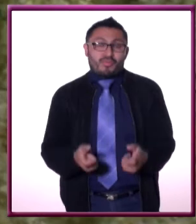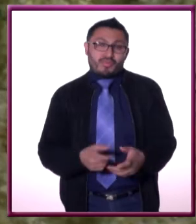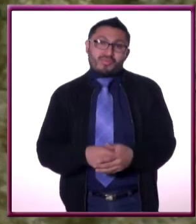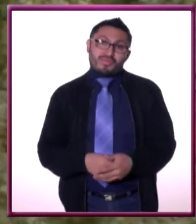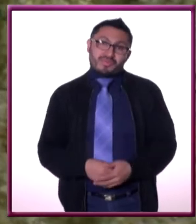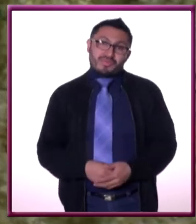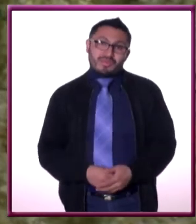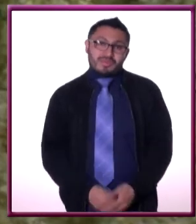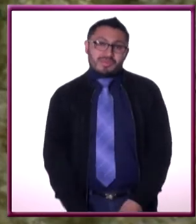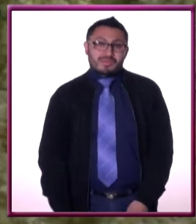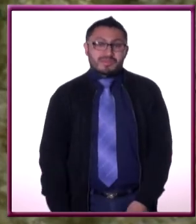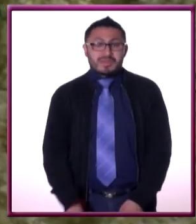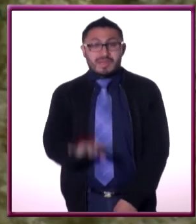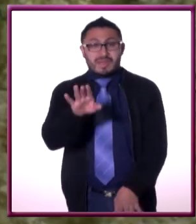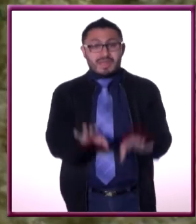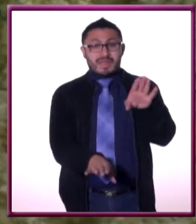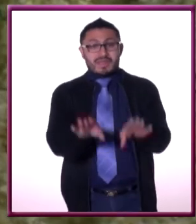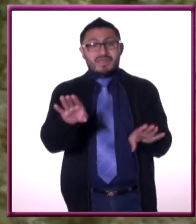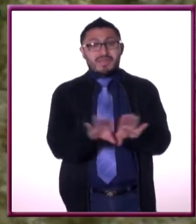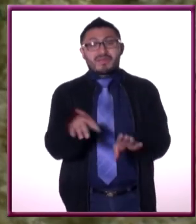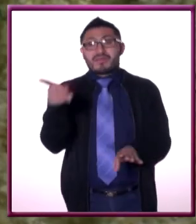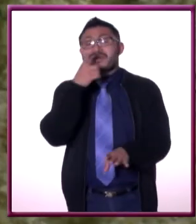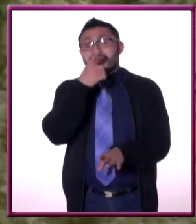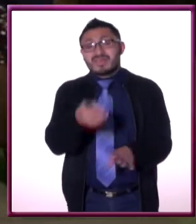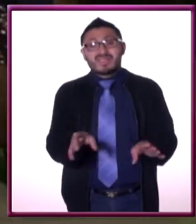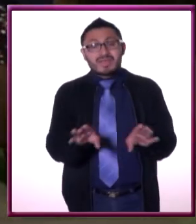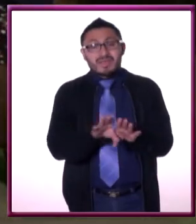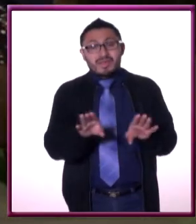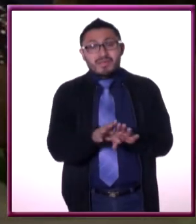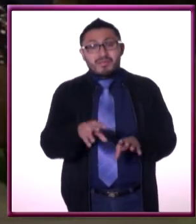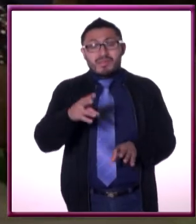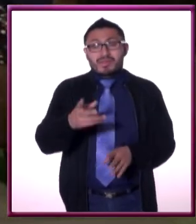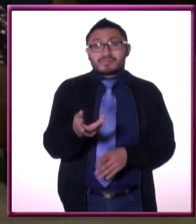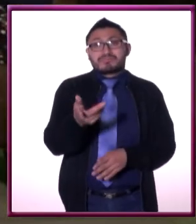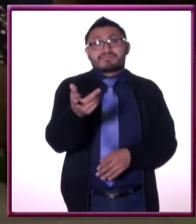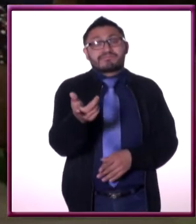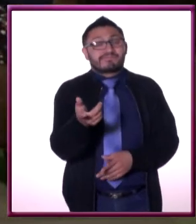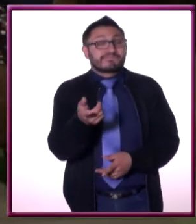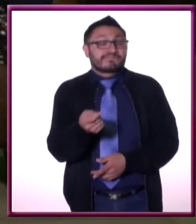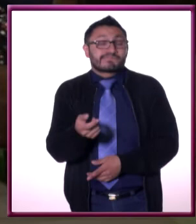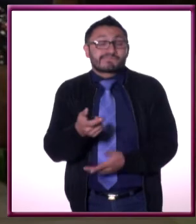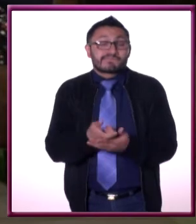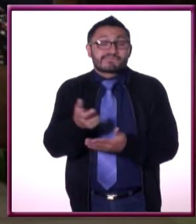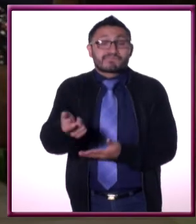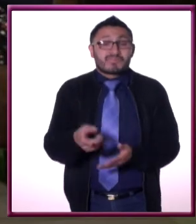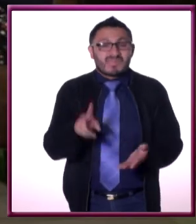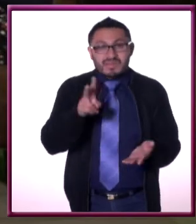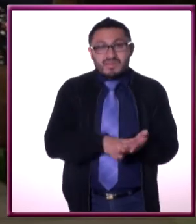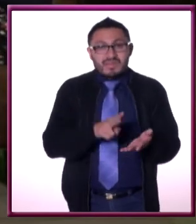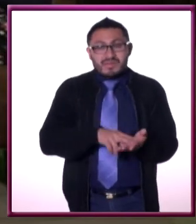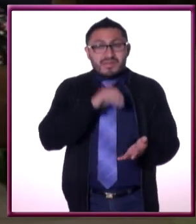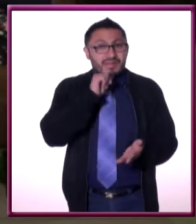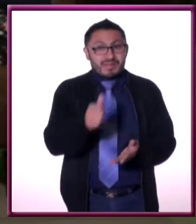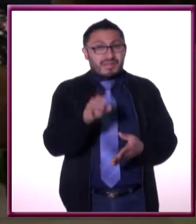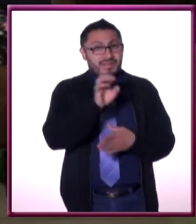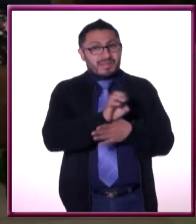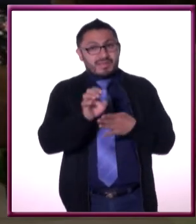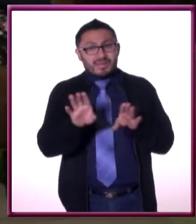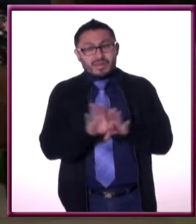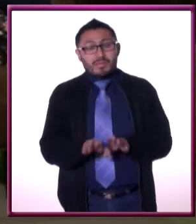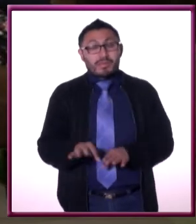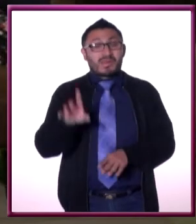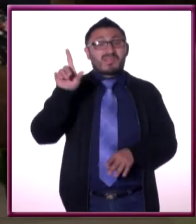más económico, ¿no? O a veces, como decía la doctora, son como ninguneados porque no se les da como este valor que tienen, ¿no? Claro. Entonces Sí. son un